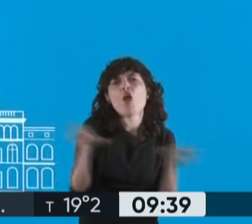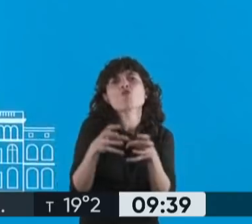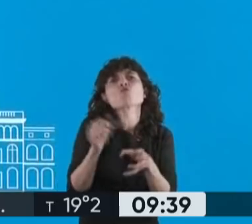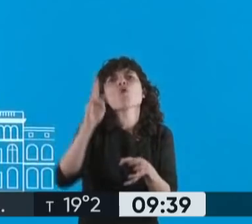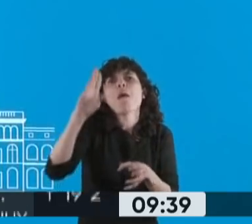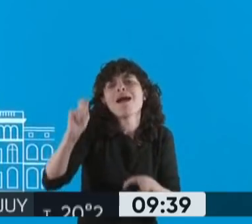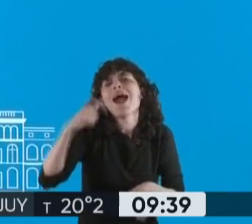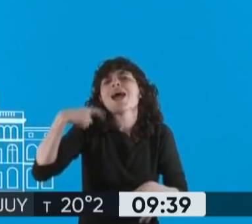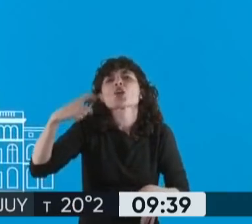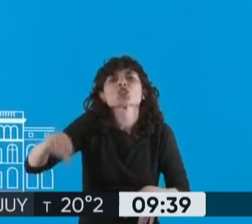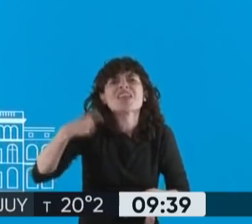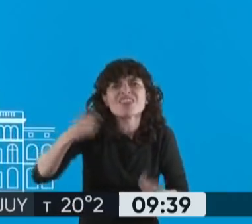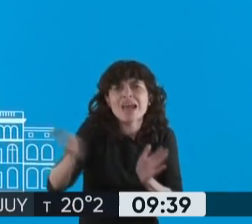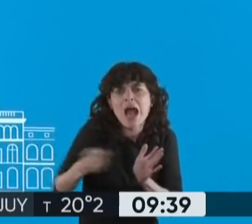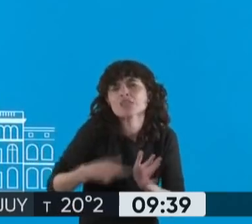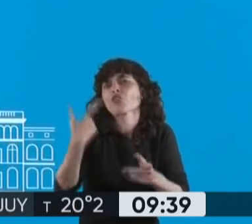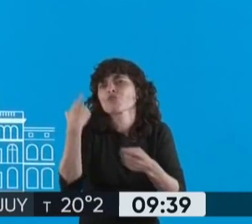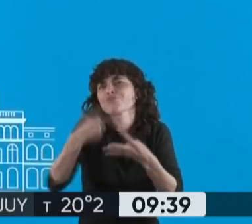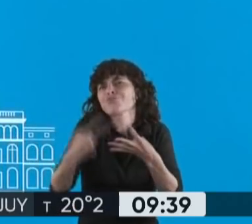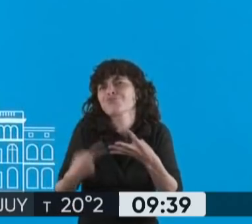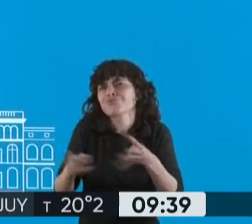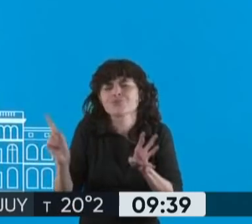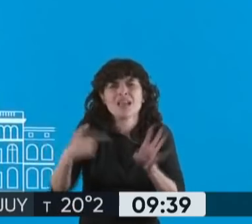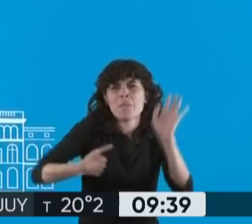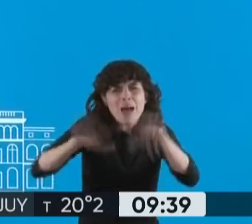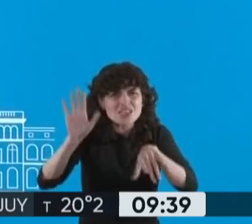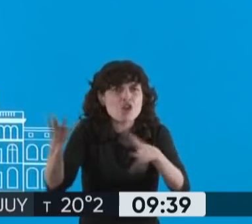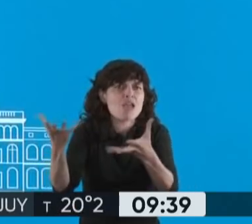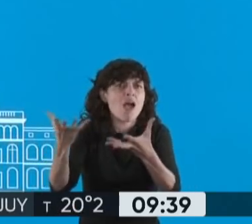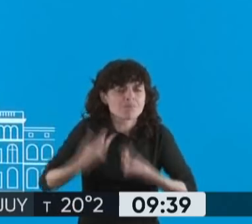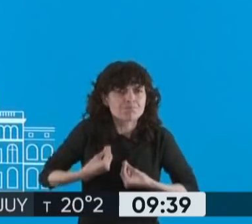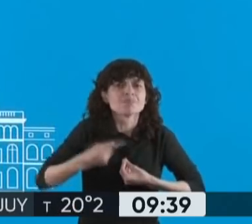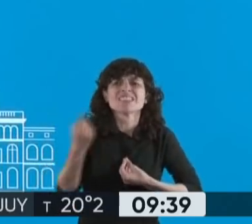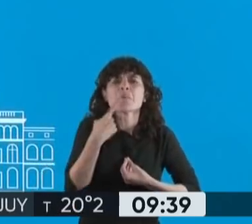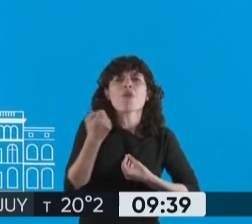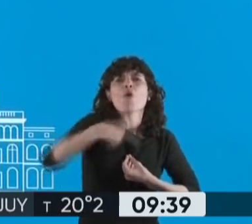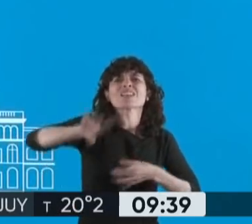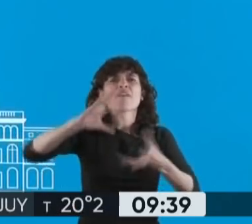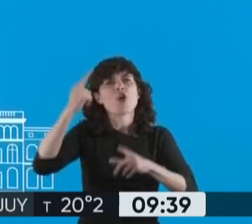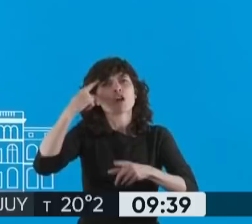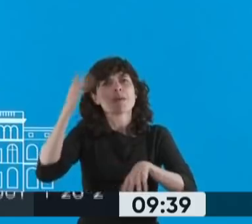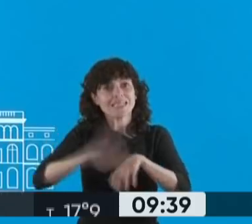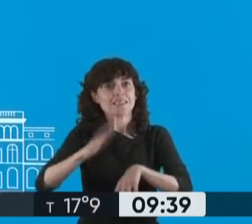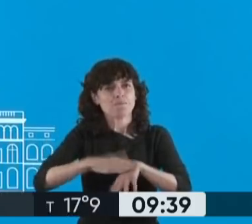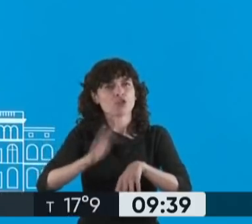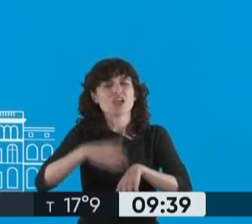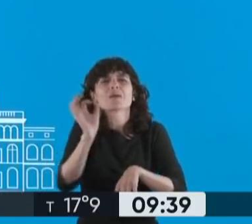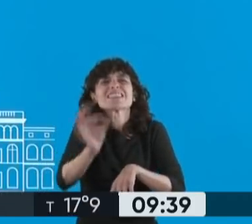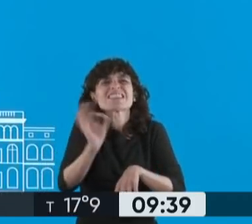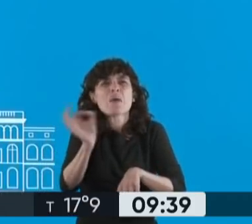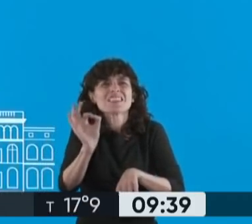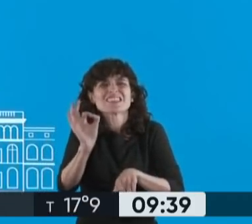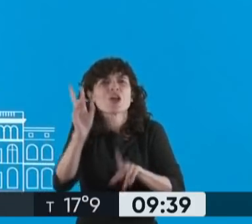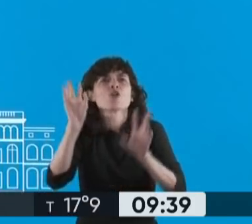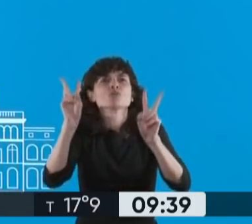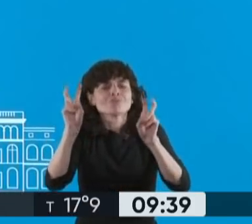CGT, las organizaciones sindicales, que han mostrado un enorme grado de responsabilidad colectiva en entender que este es un tema de